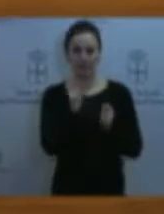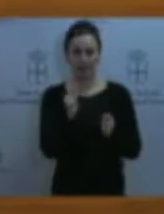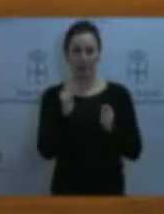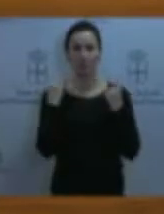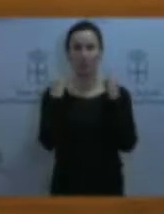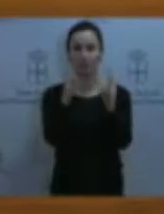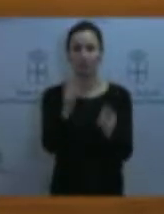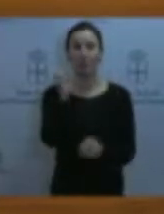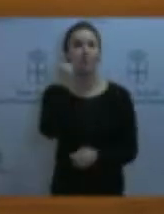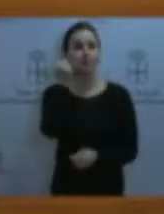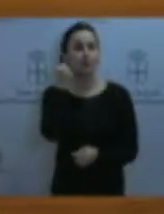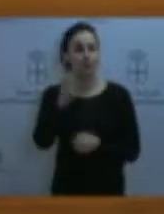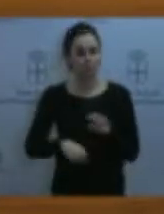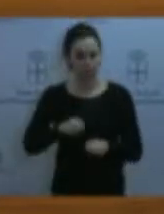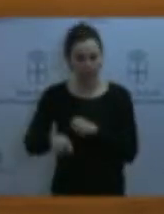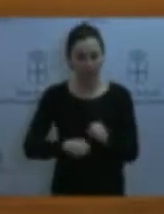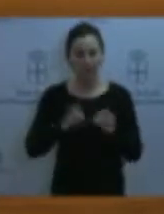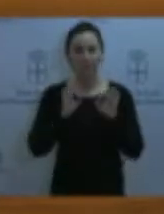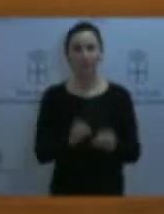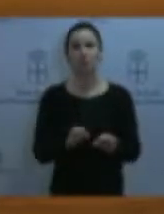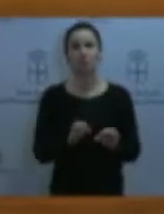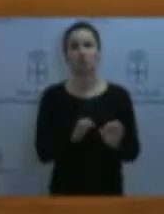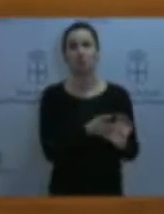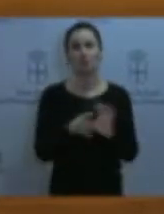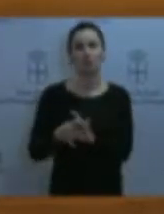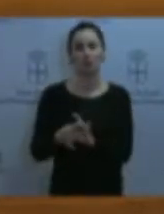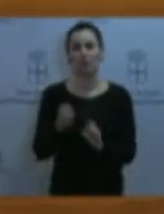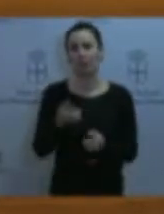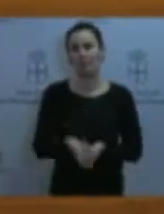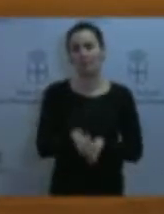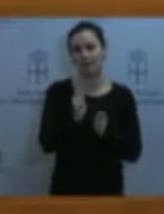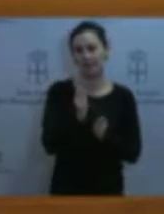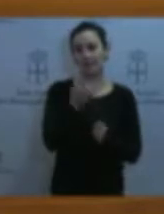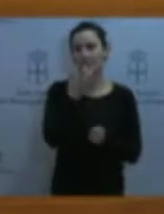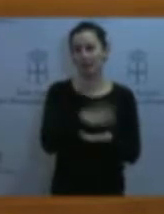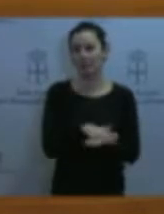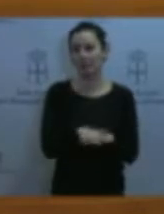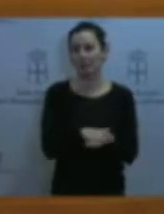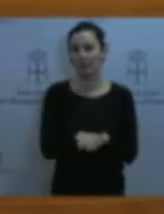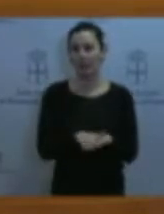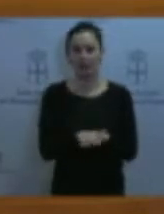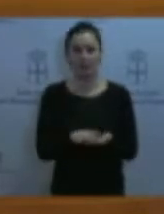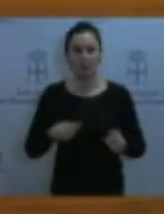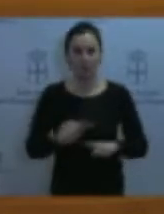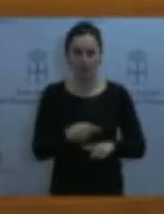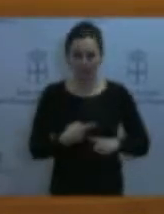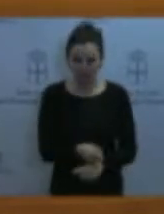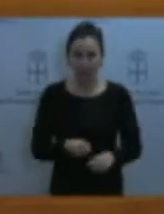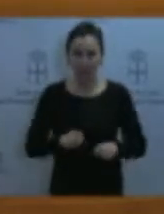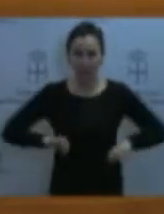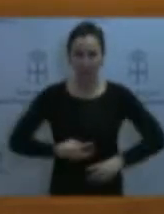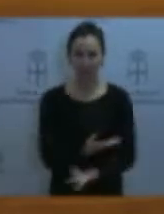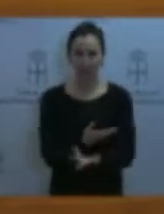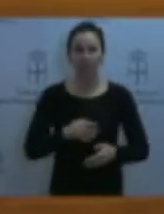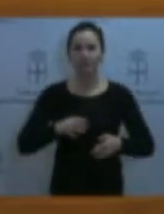diversificación relacionadas con la pesca. Estoy hablando de mujeres ocleras, estoy hablando de mujeres rederas, estoy hablando de las mujeres que trabajan